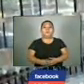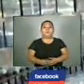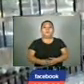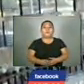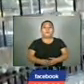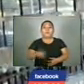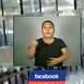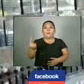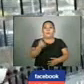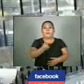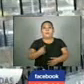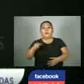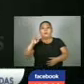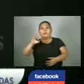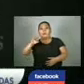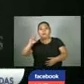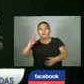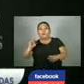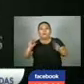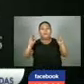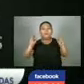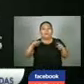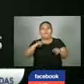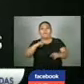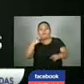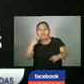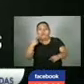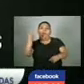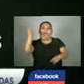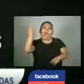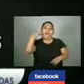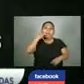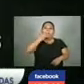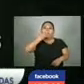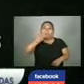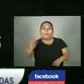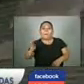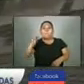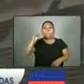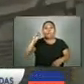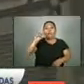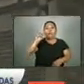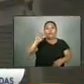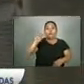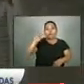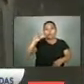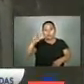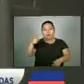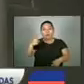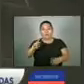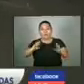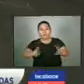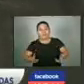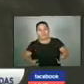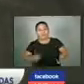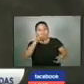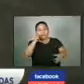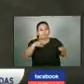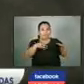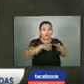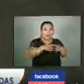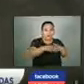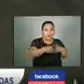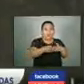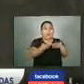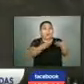31 personas más víctimas de la masacre de El Mozote son reconocidas por el estado tras la reunión del Consejo Directivo del Registro